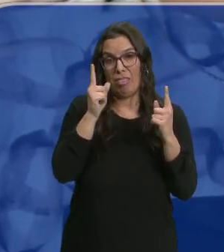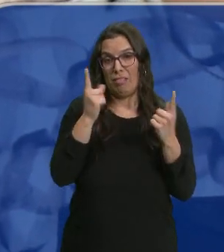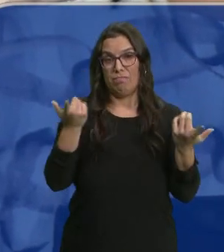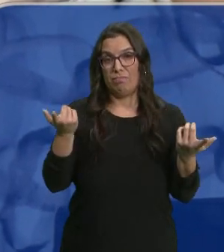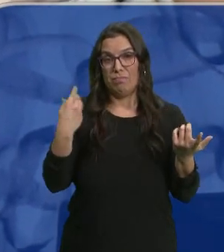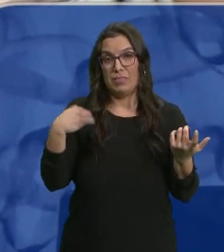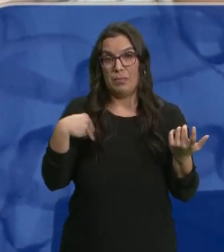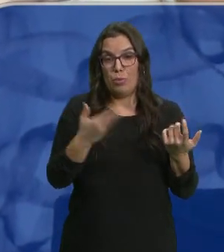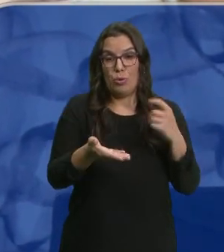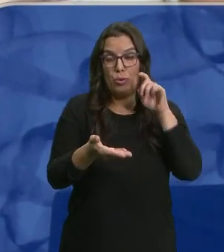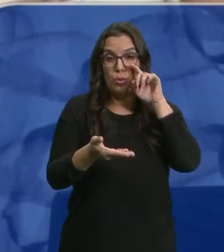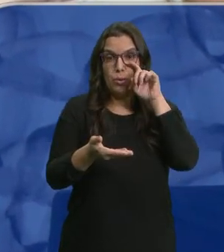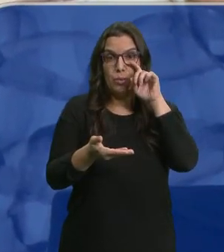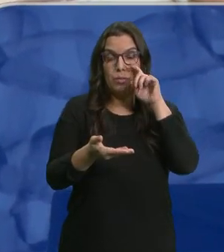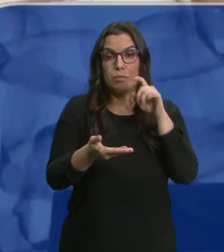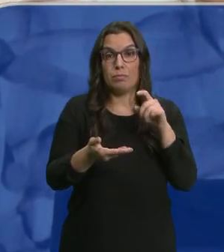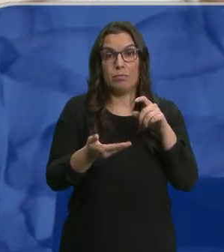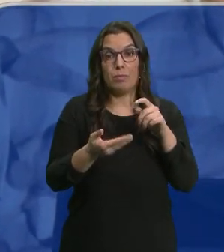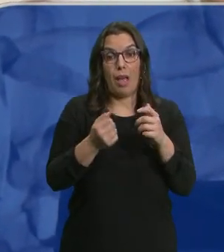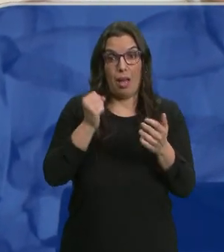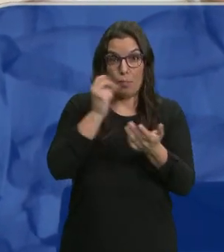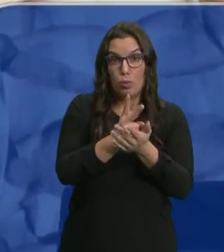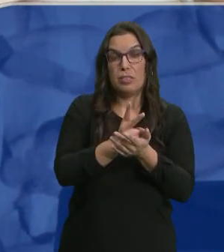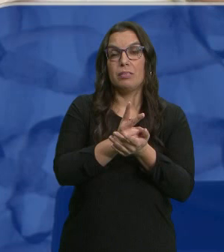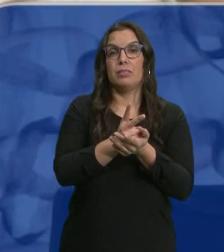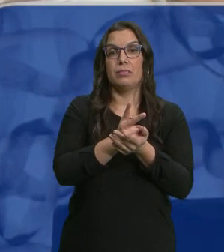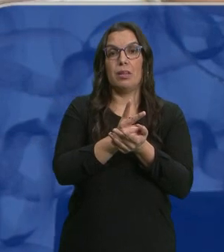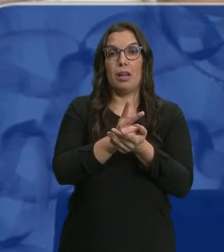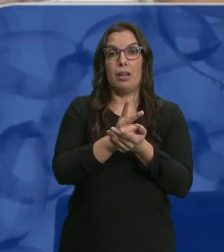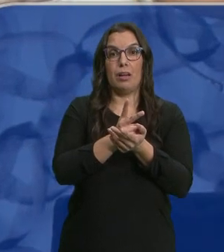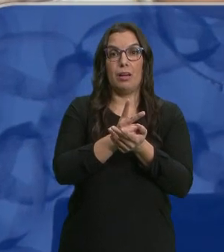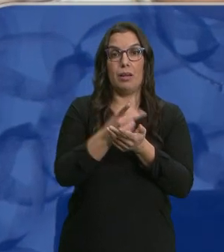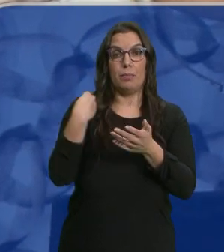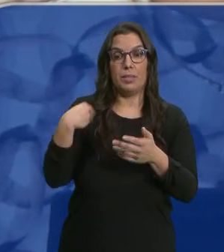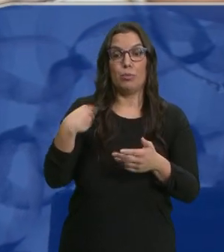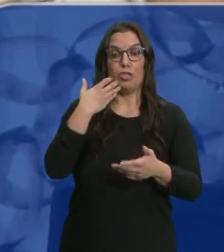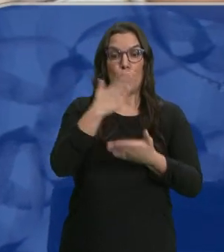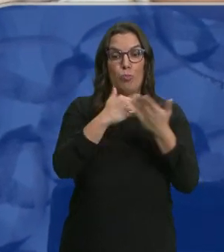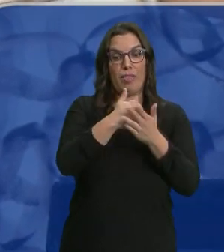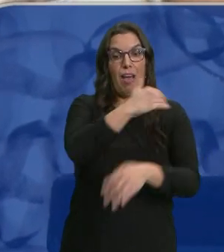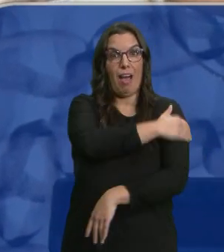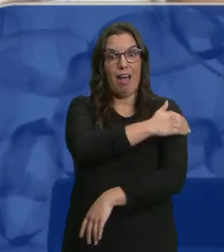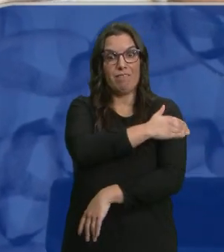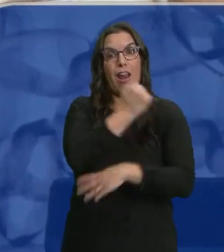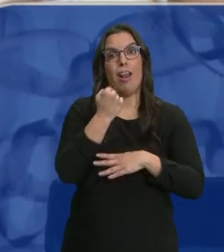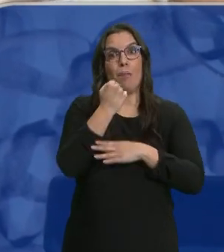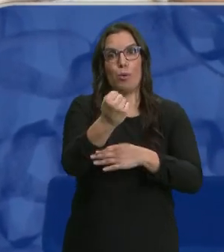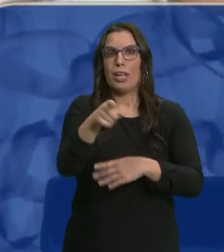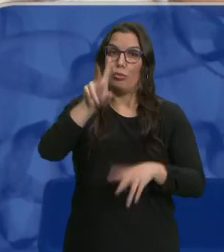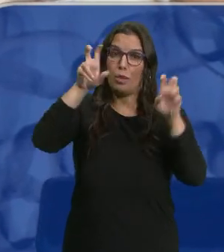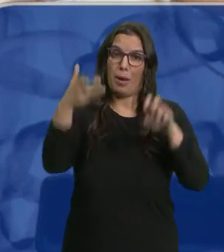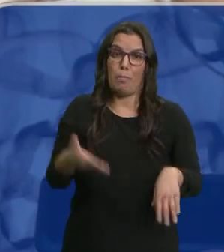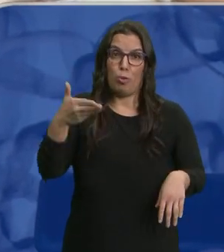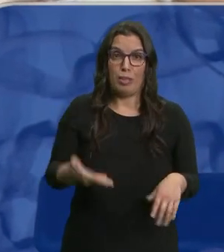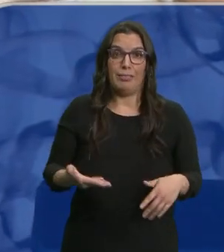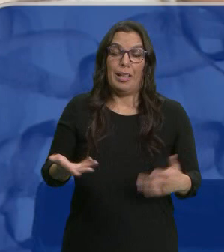cuenta que la apuesta, que el tener el aval de la comunidad autónoma es una cuestión